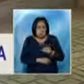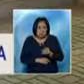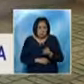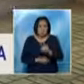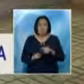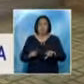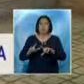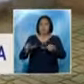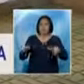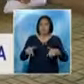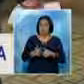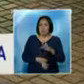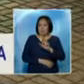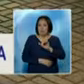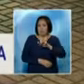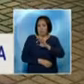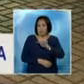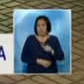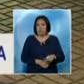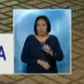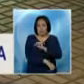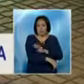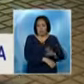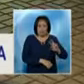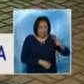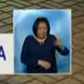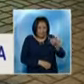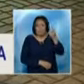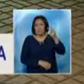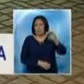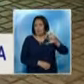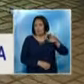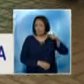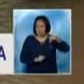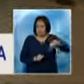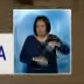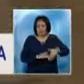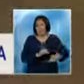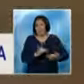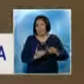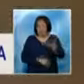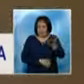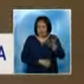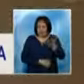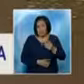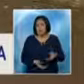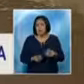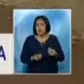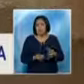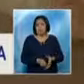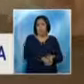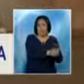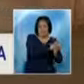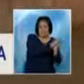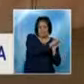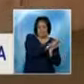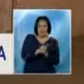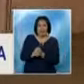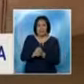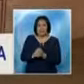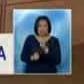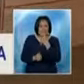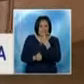La Rambla, en San Borja. Segundo asalto cometido en el distrito de San Borja en esta madrugada, bajo la modalidad del combazo, han roto